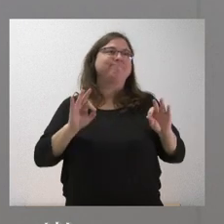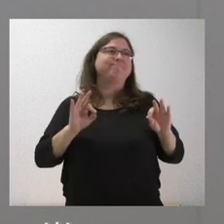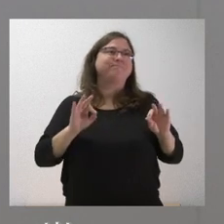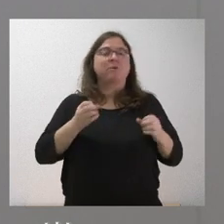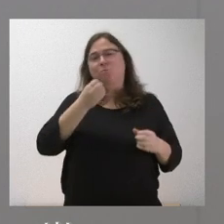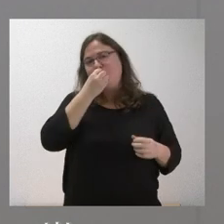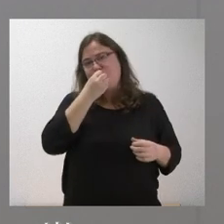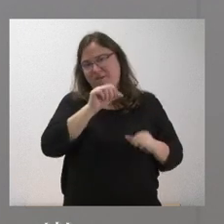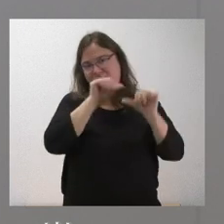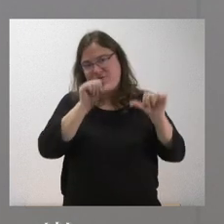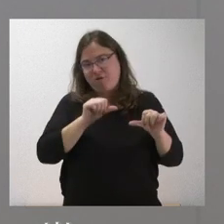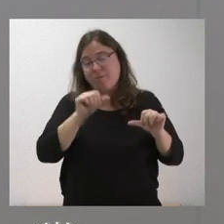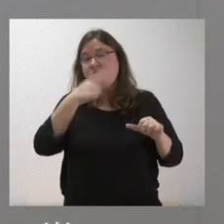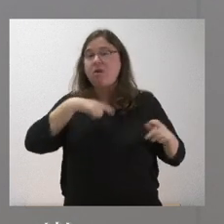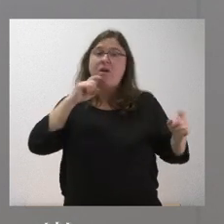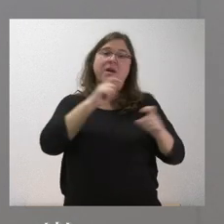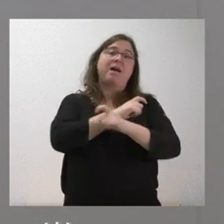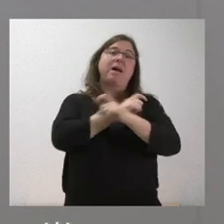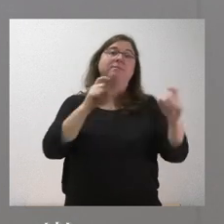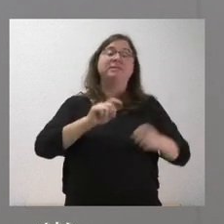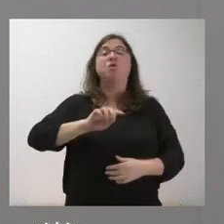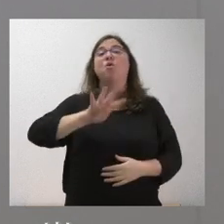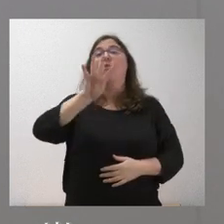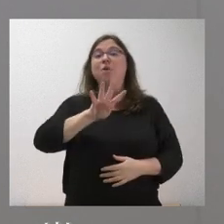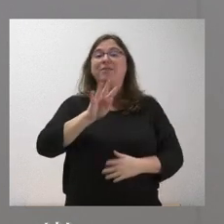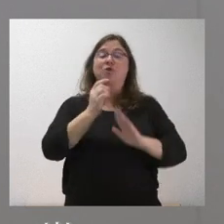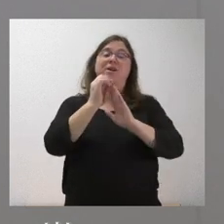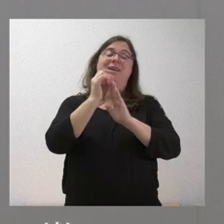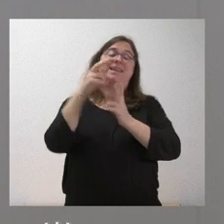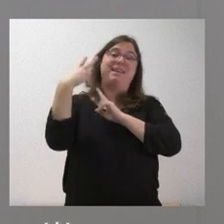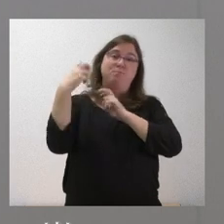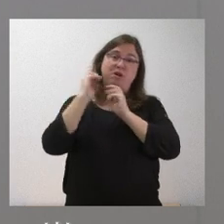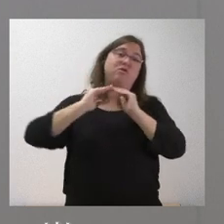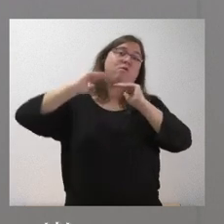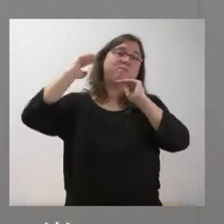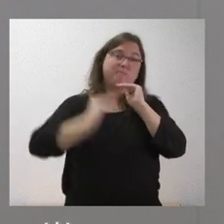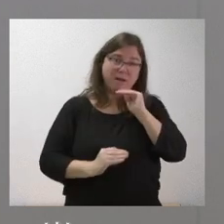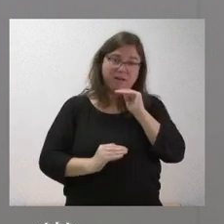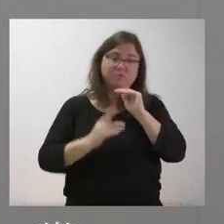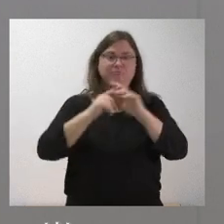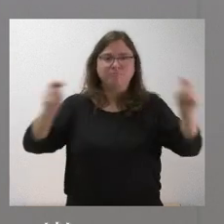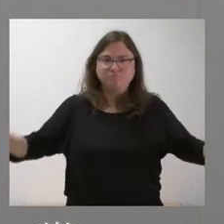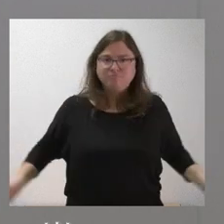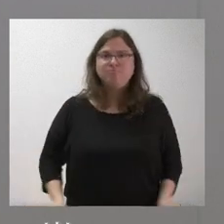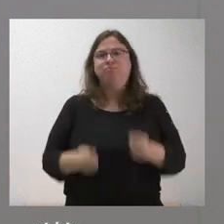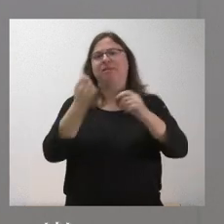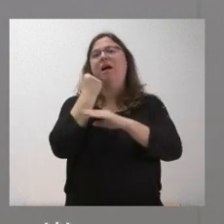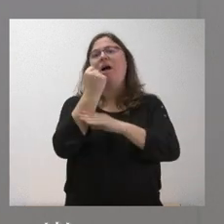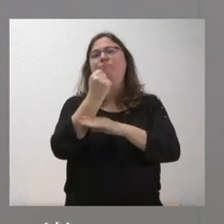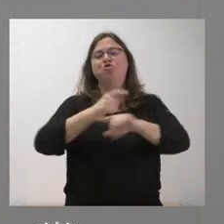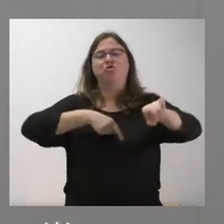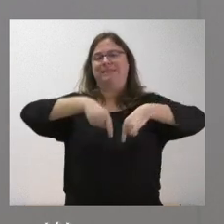sentido donde volvemos a anunciar una cuarta bajada de impuestos donde impulsamos claramente el apoyo al